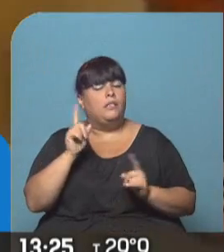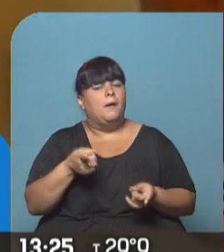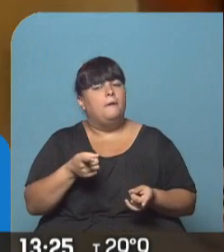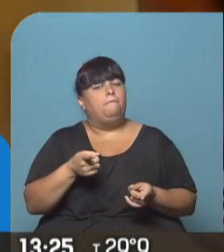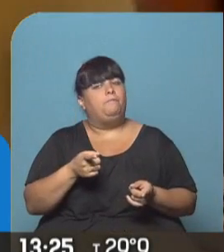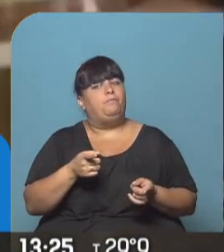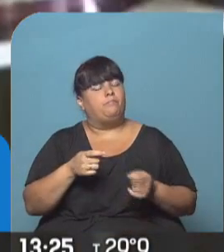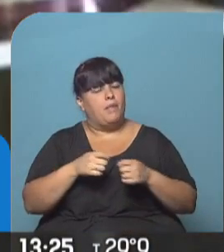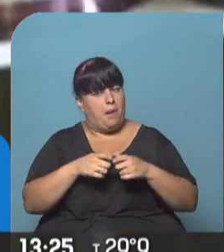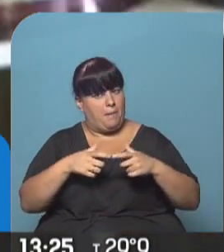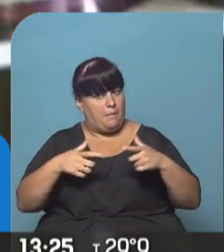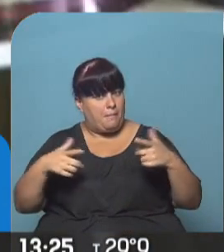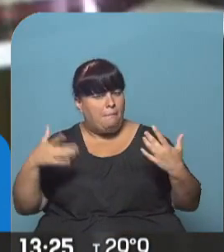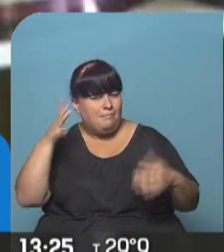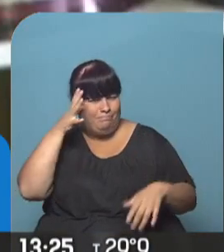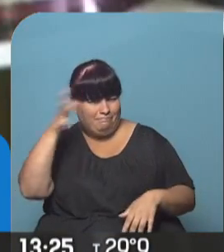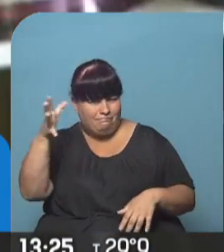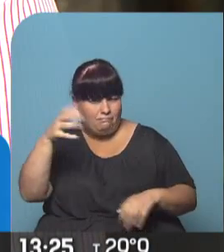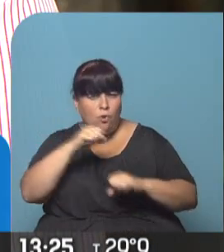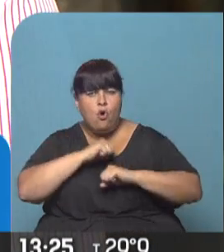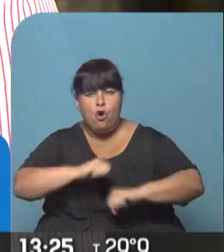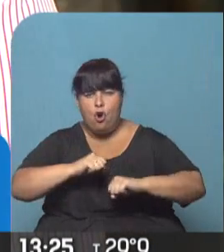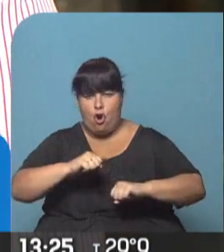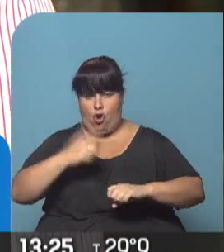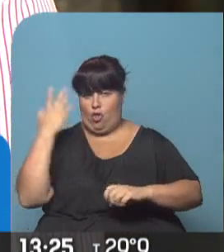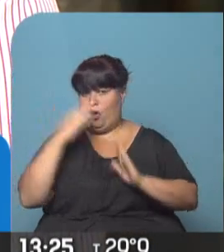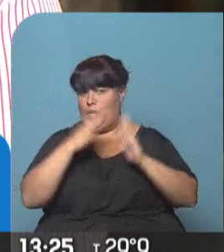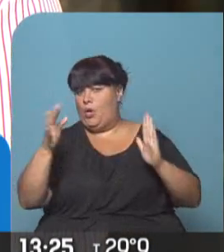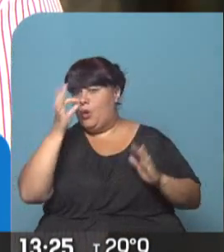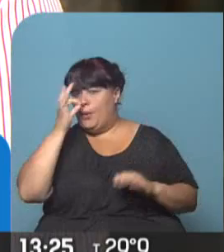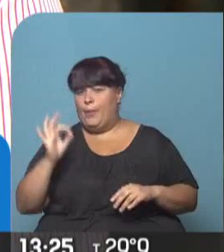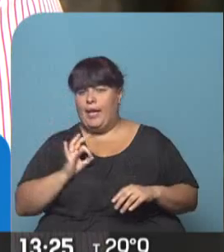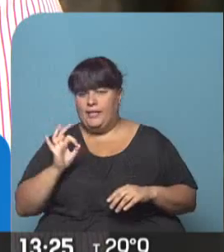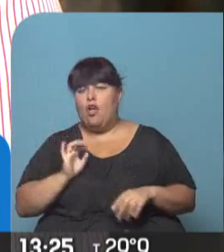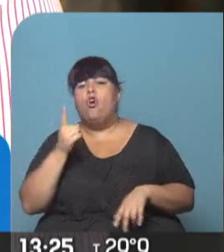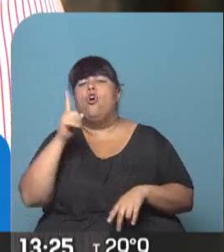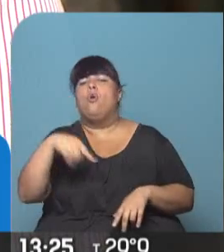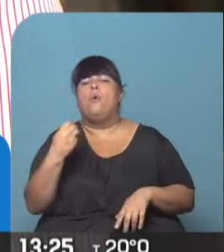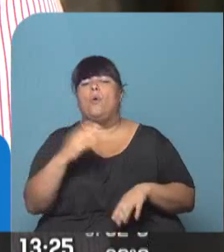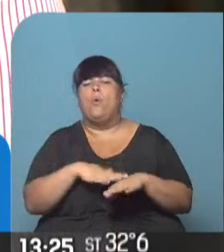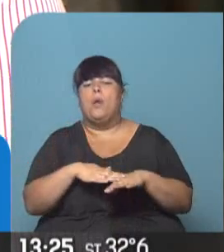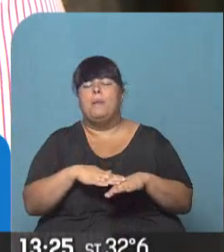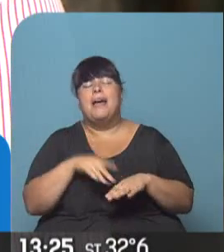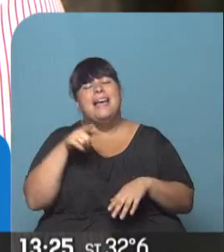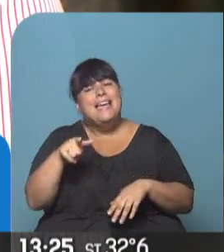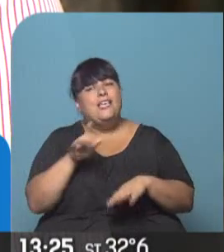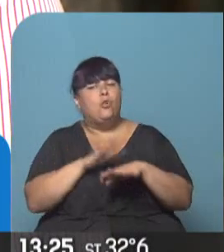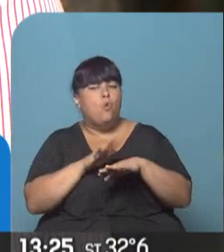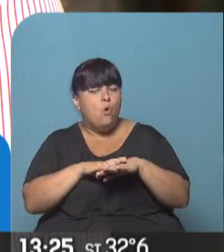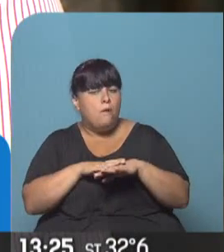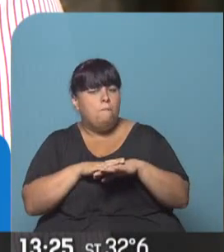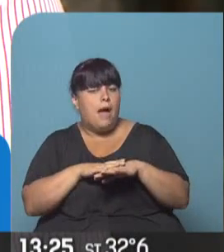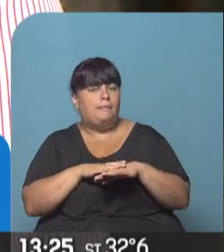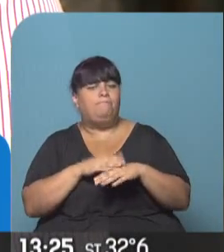crecimiento brutal de la obesidad en los últimos 20 años que se debe eso esto se debe a la